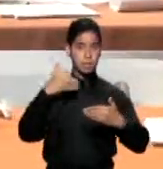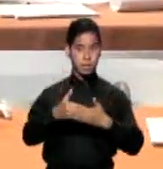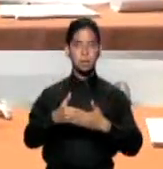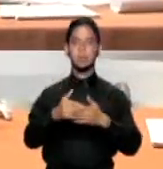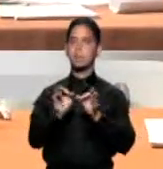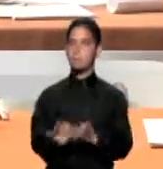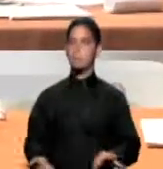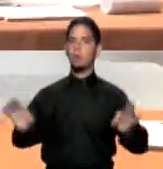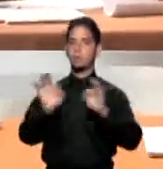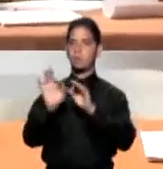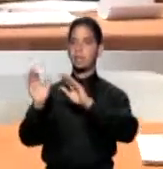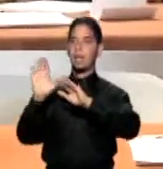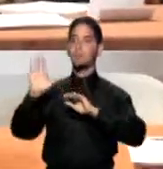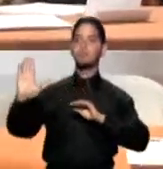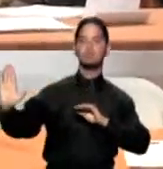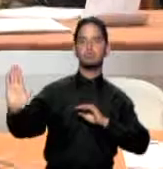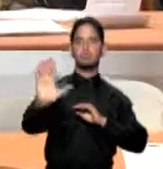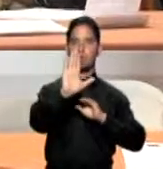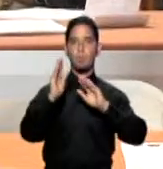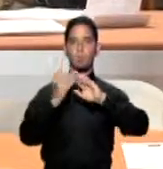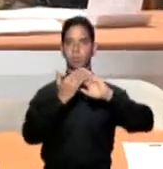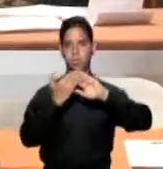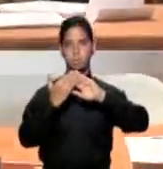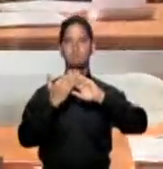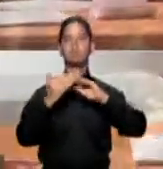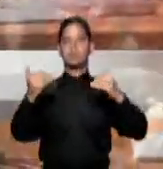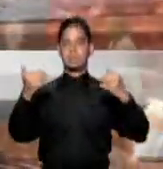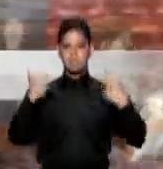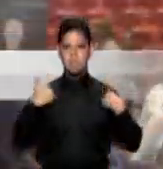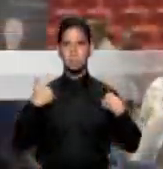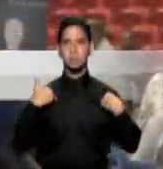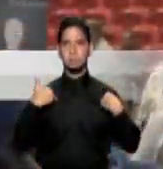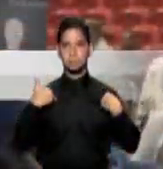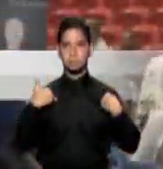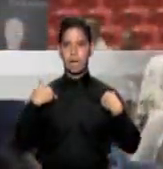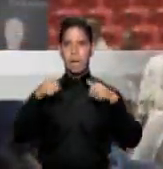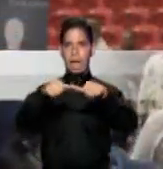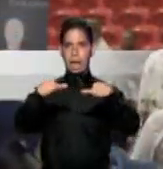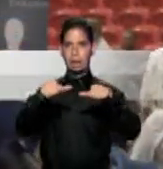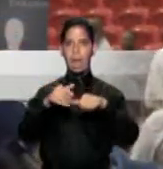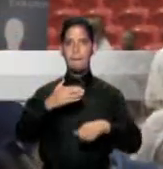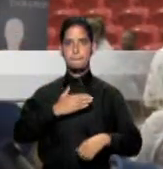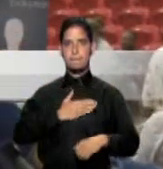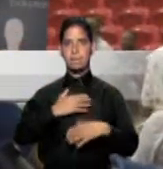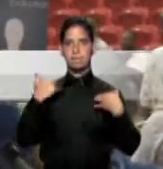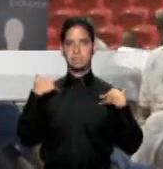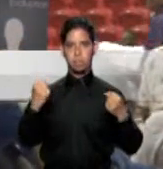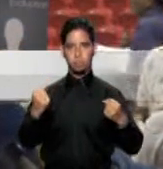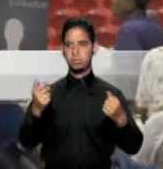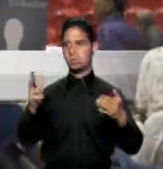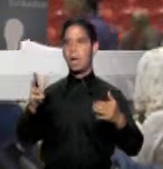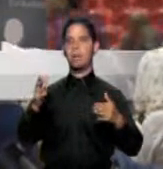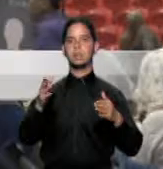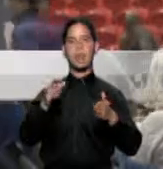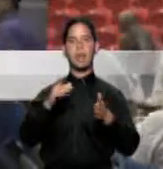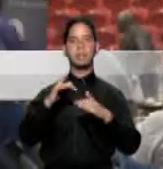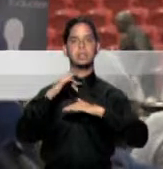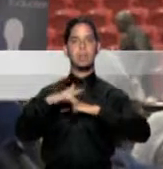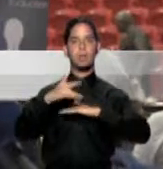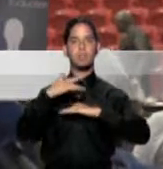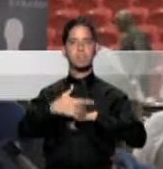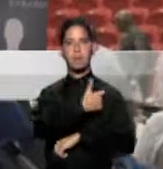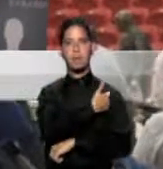vacunado. Hemos vacunado al momento 1,110, complacido porque en la mañana, siempre las mañanas son más lentas, obviamente de mediodía abajo, y como es hasta las 6 de la